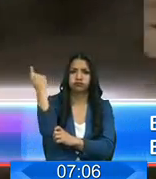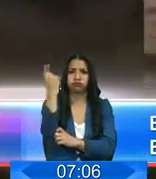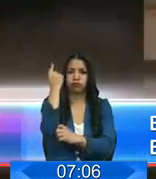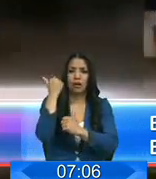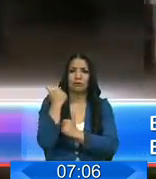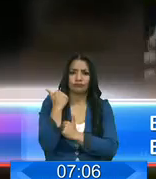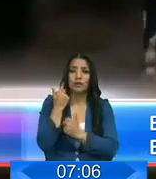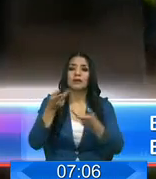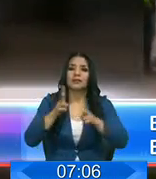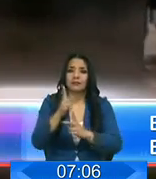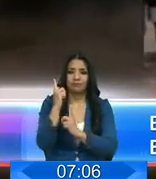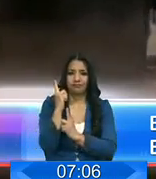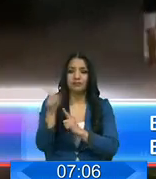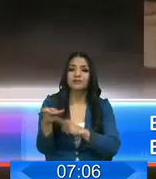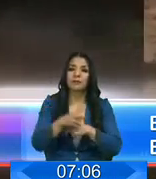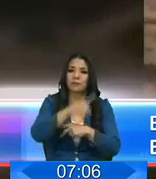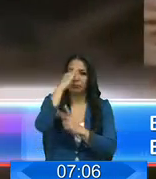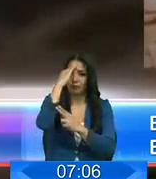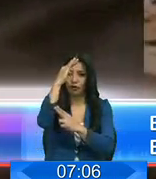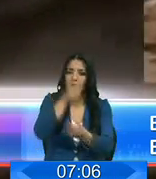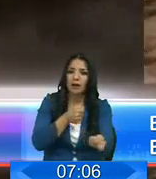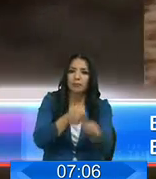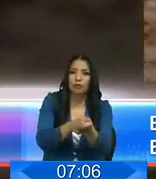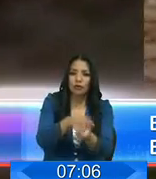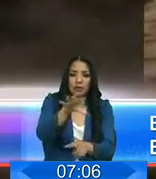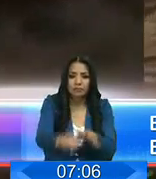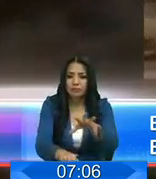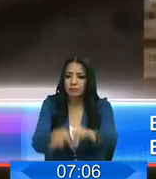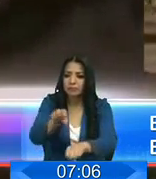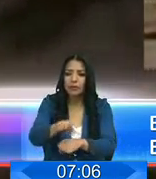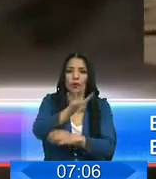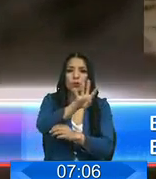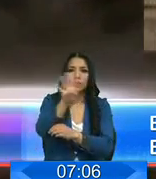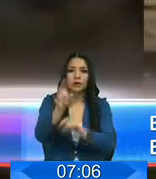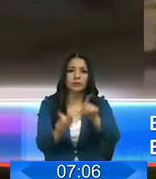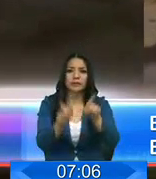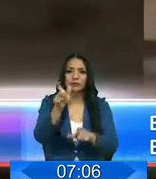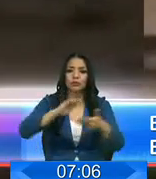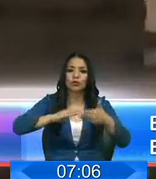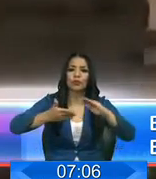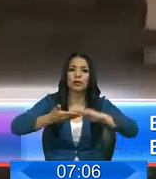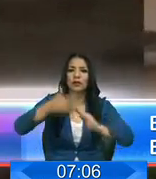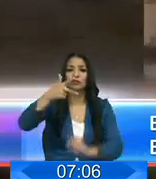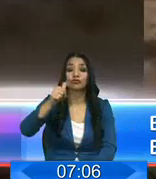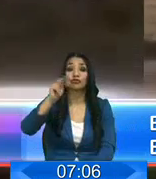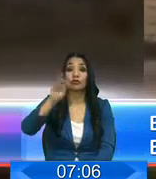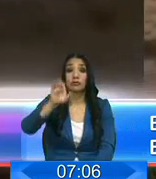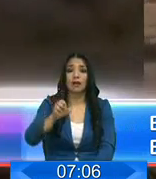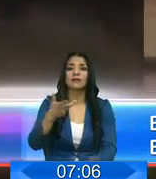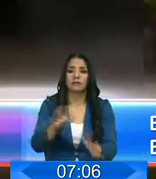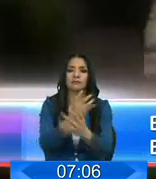y de la Policía Nacional apoyaron en el rescate de 44 personas de la comunidad Chontayuco.